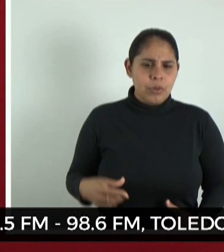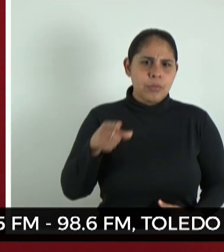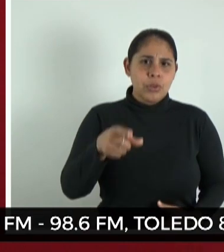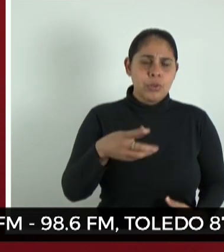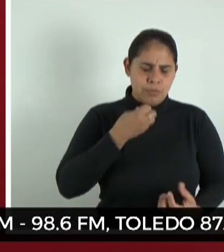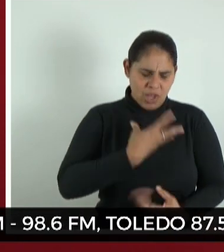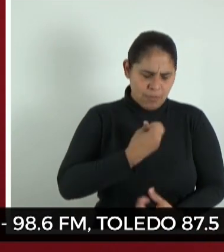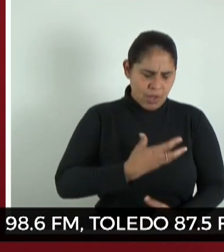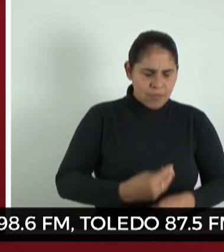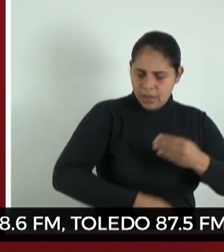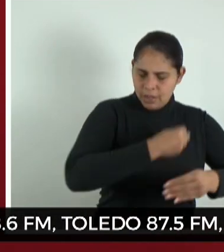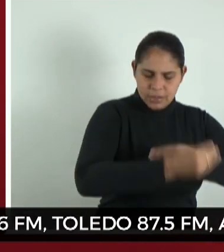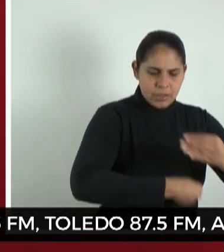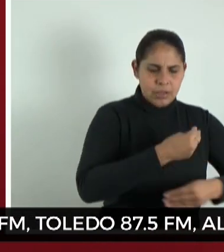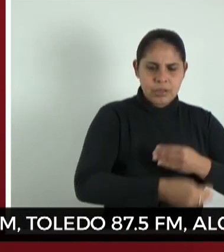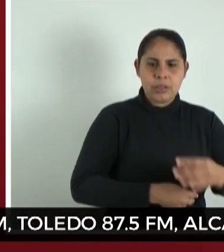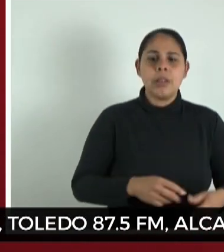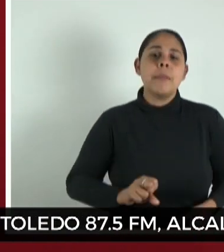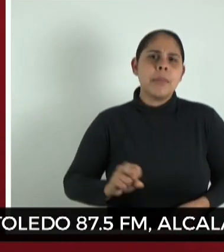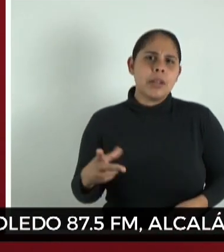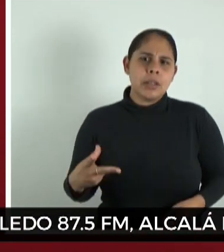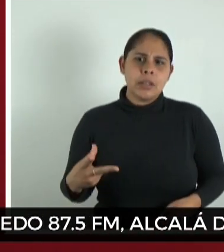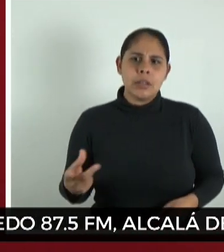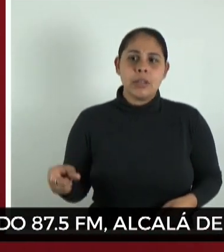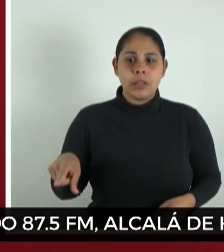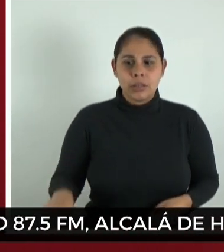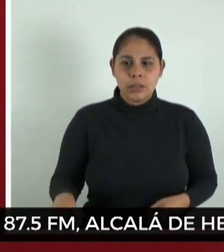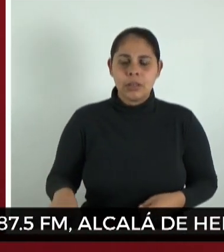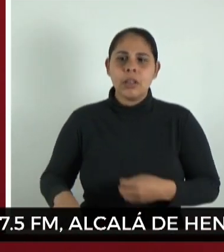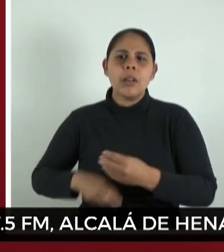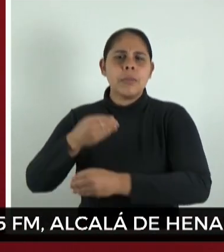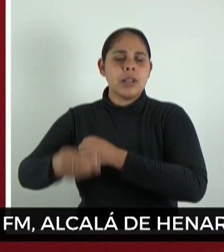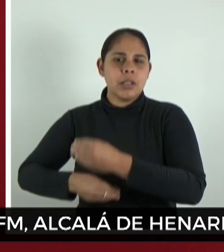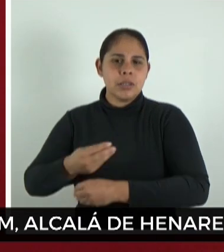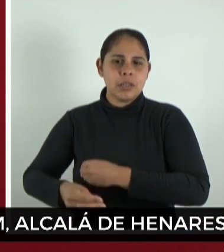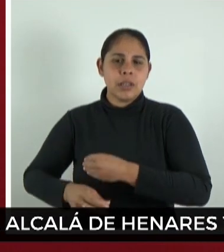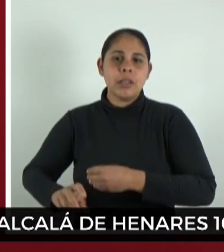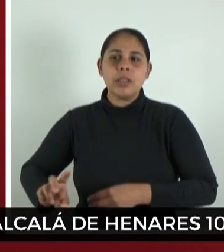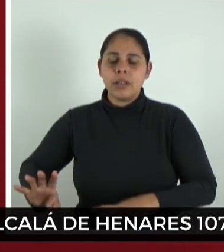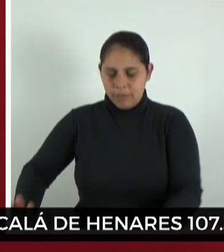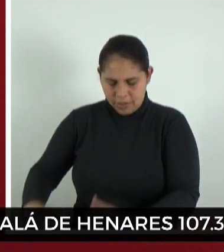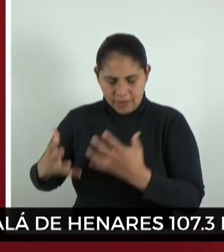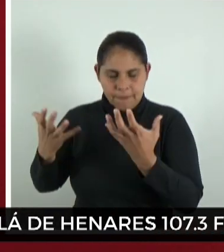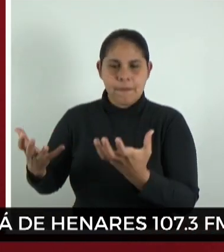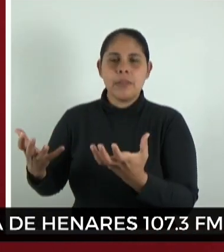Dynames, para actuar. Kratos, para vencer.